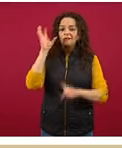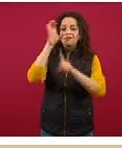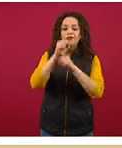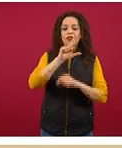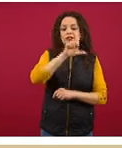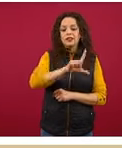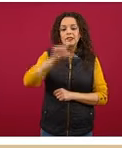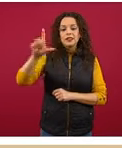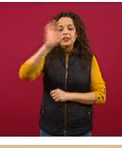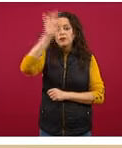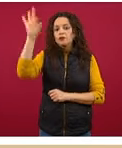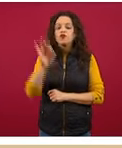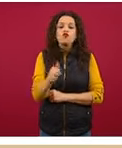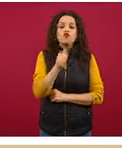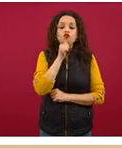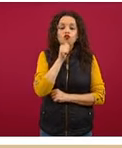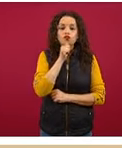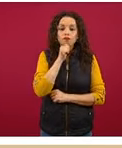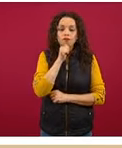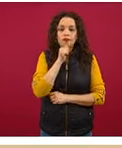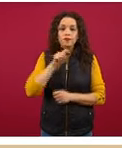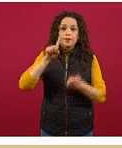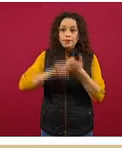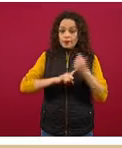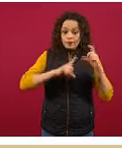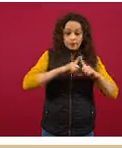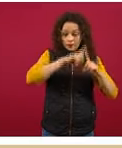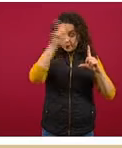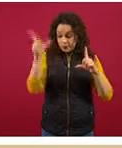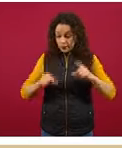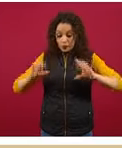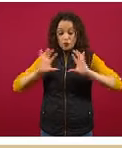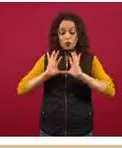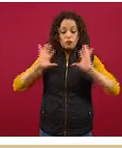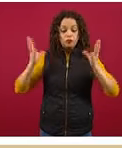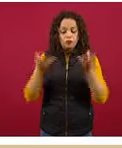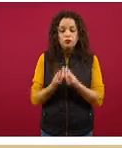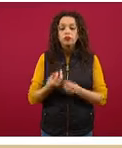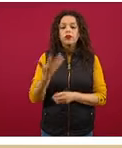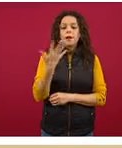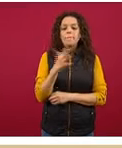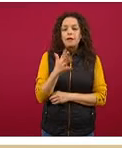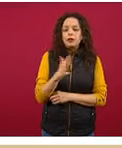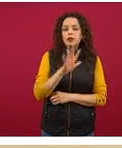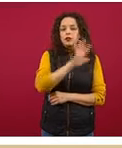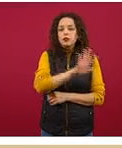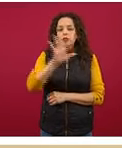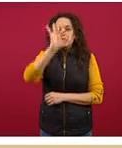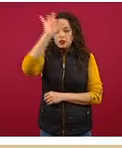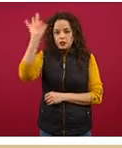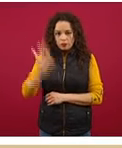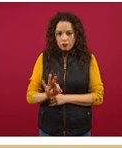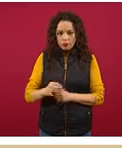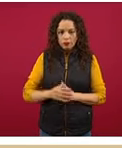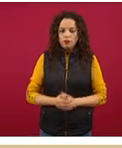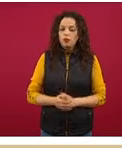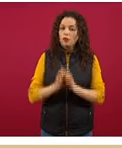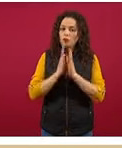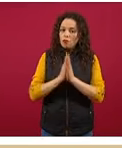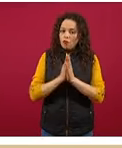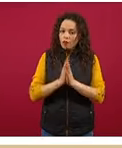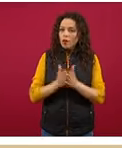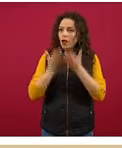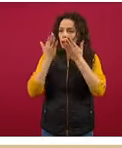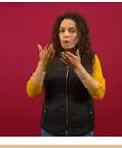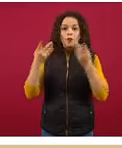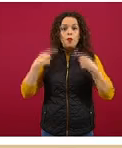77%, y a nivel nacional estamos alrededor del 55%. Invitamos a las autoridades de salud